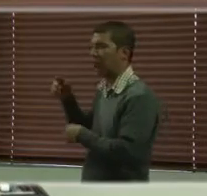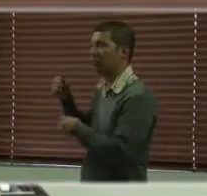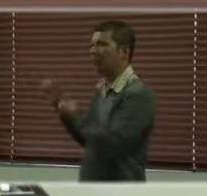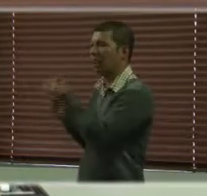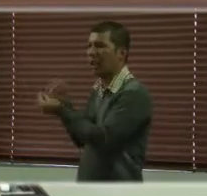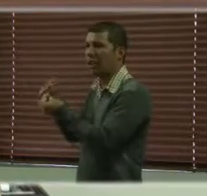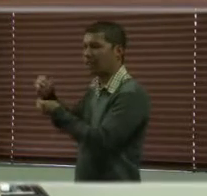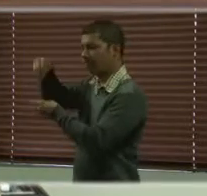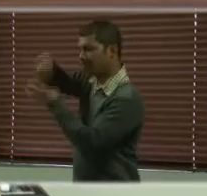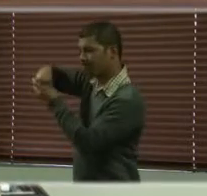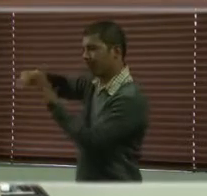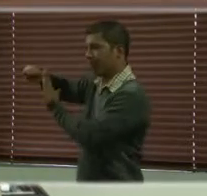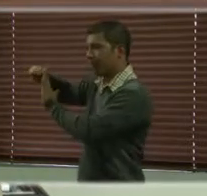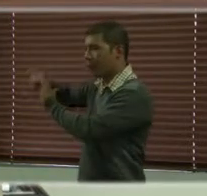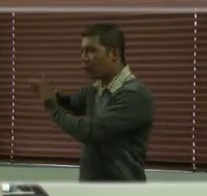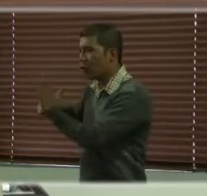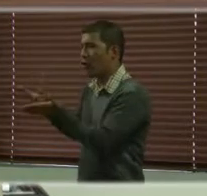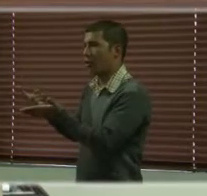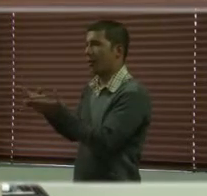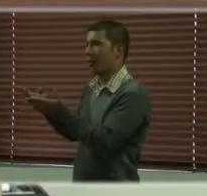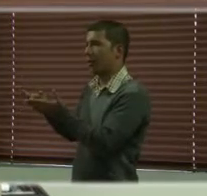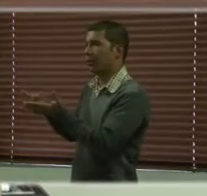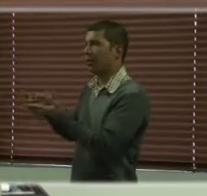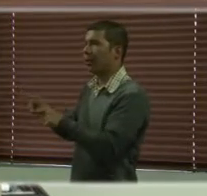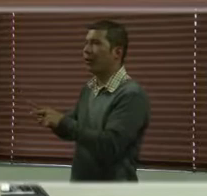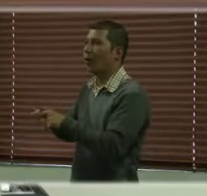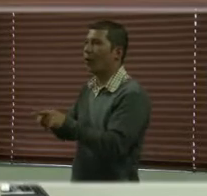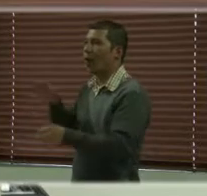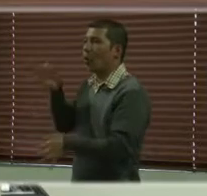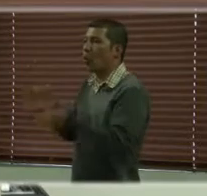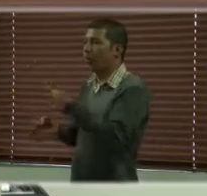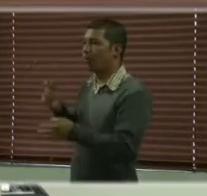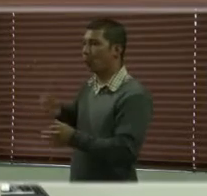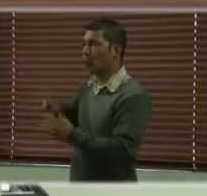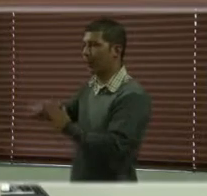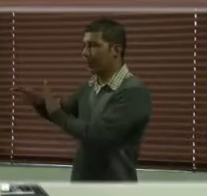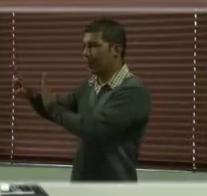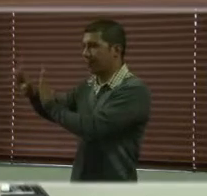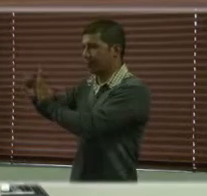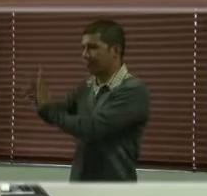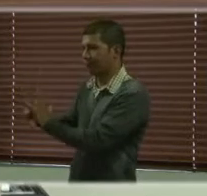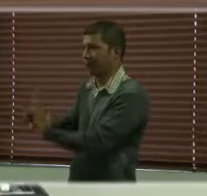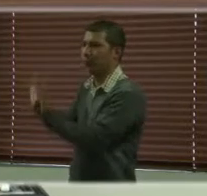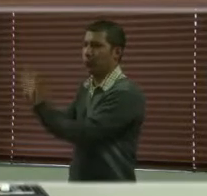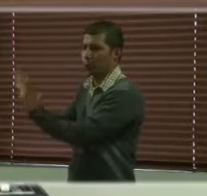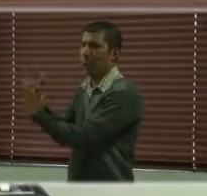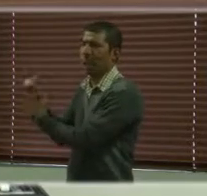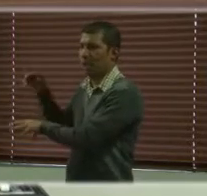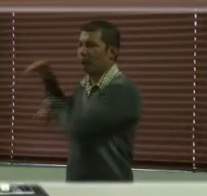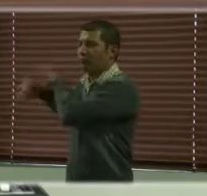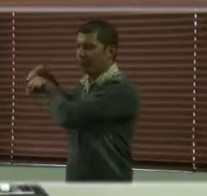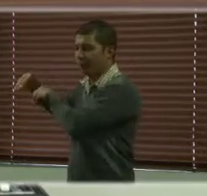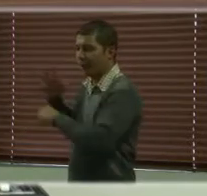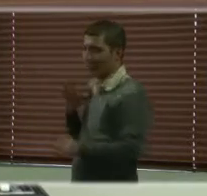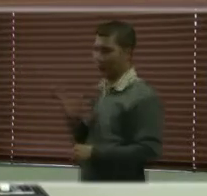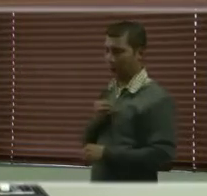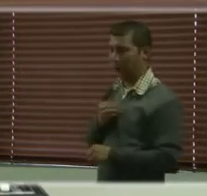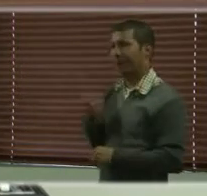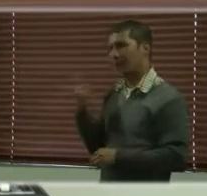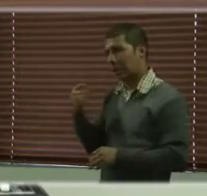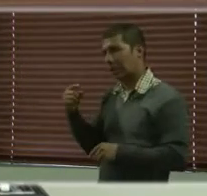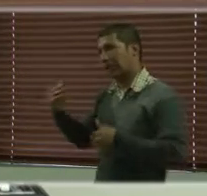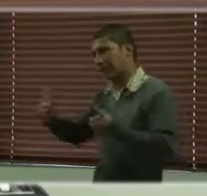tratados internacionales de Derechos Humanos en ese sentido Pues el comité sobre los derechos de las personas con